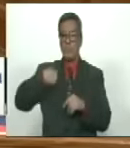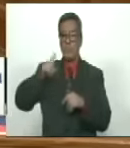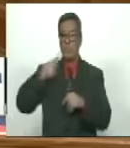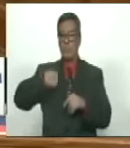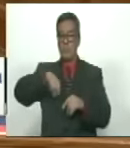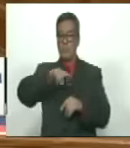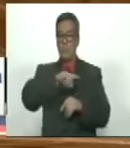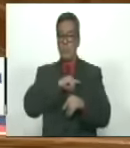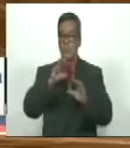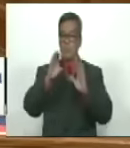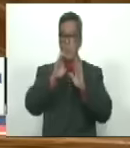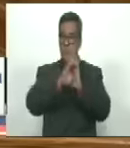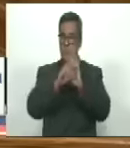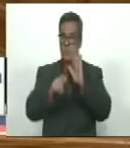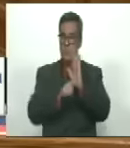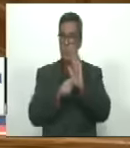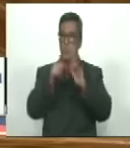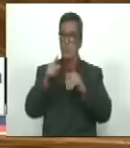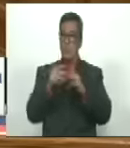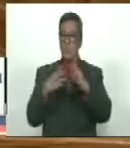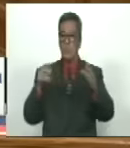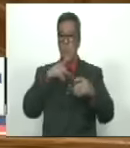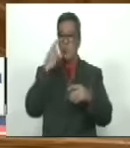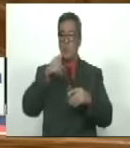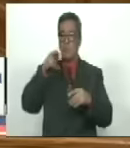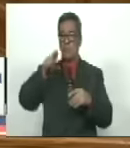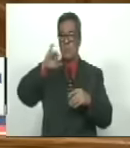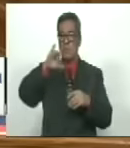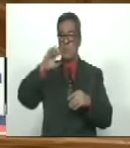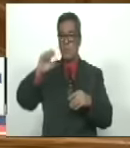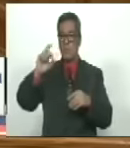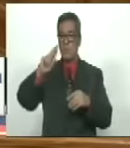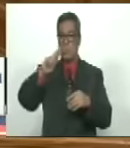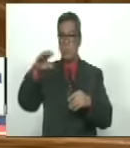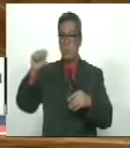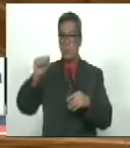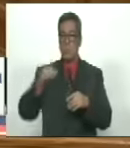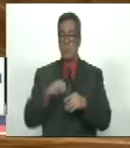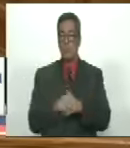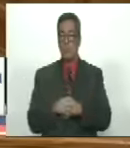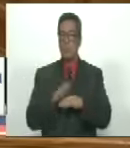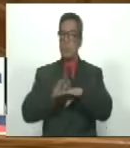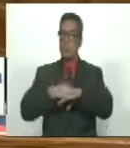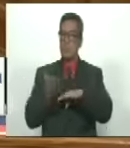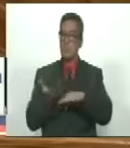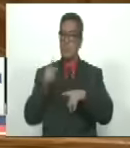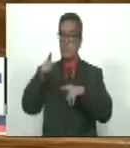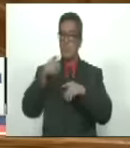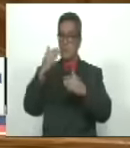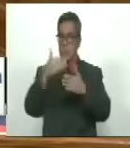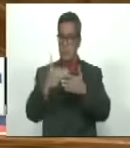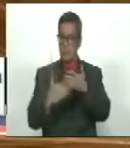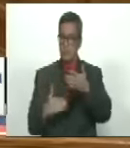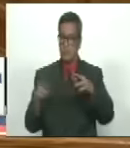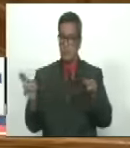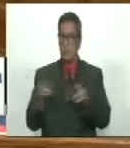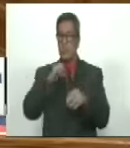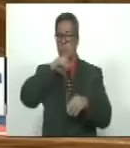nuestra Constitución, hecho por el gran poeta Pereira, Gustavo Pereira, porque además hace un relato